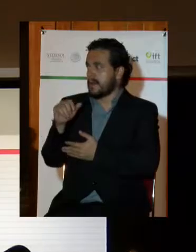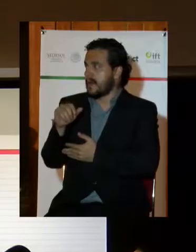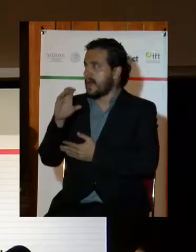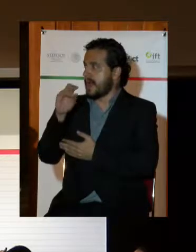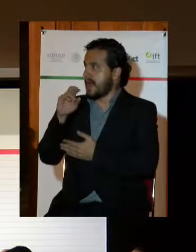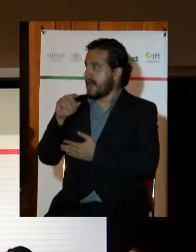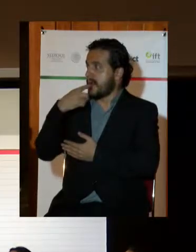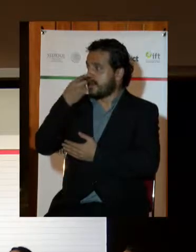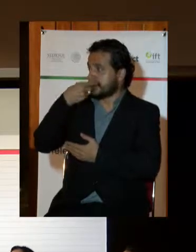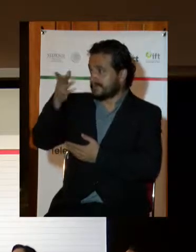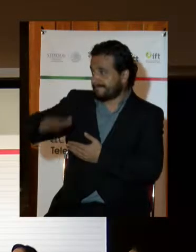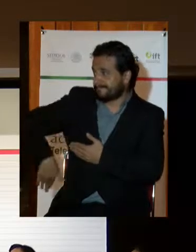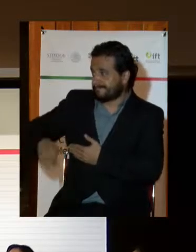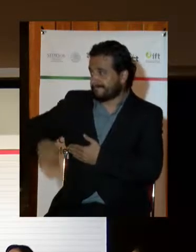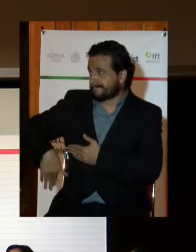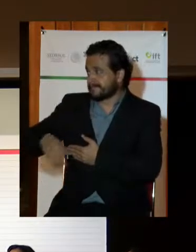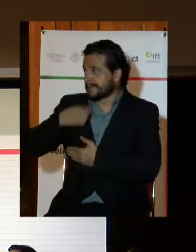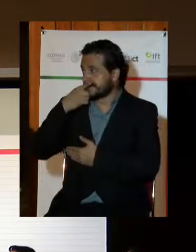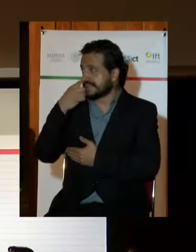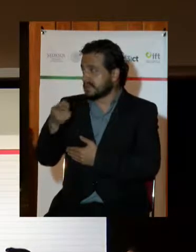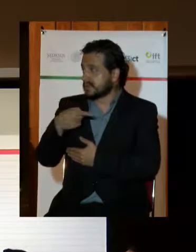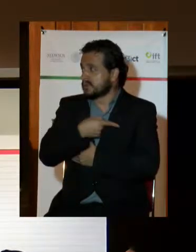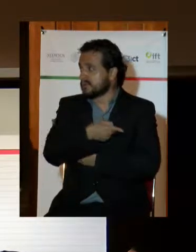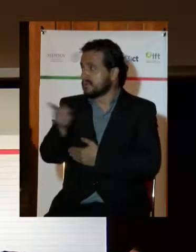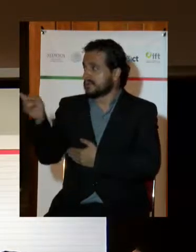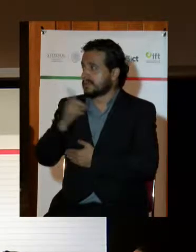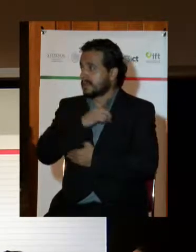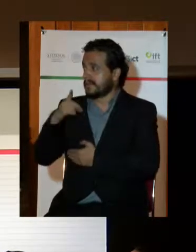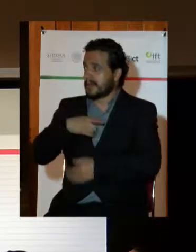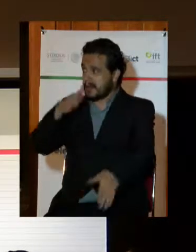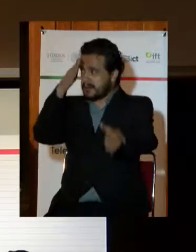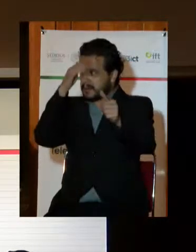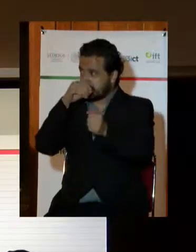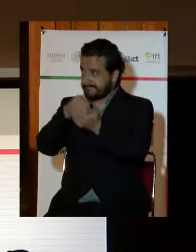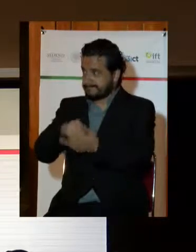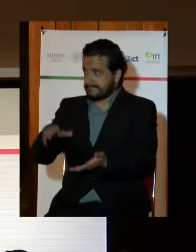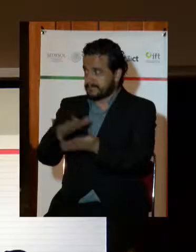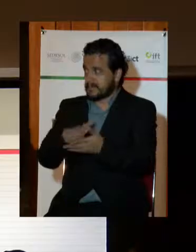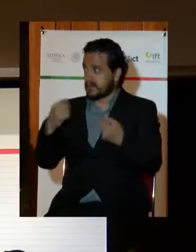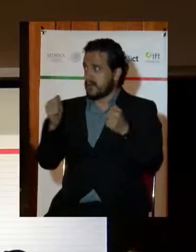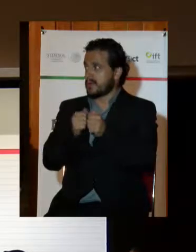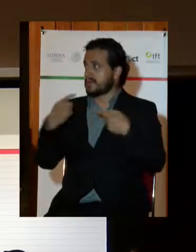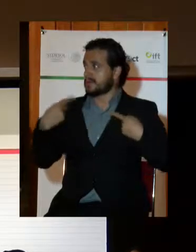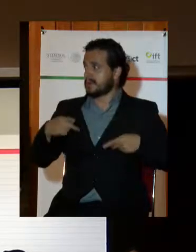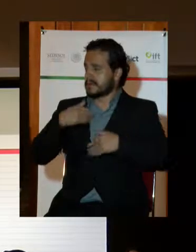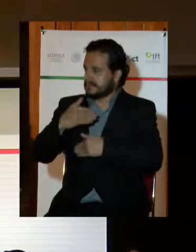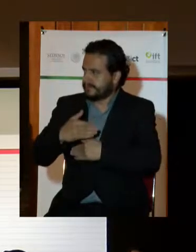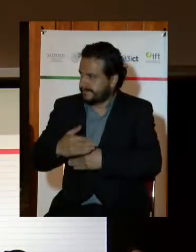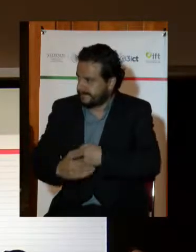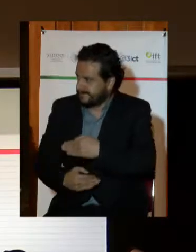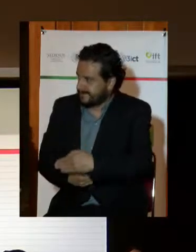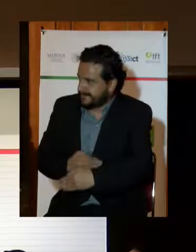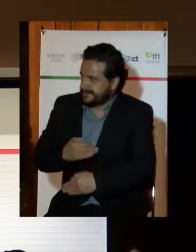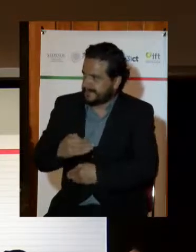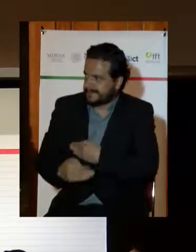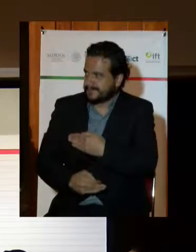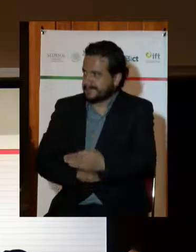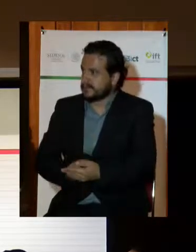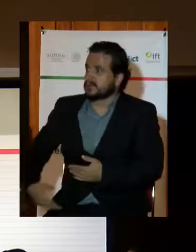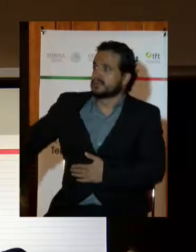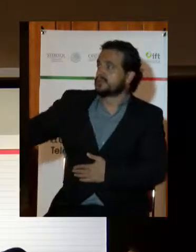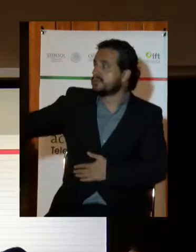la carta que leíste, que dice que debemos comprometernos con la gente que servimos. y todos los que estamos aquí servimos a mexicanos